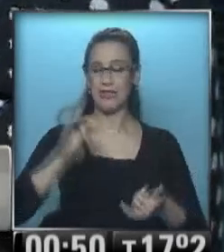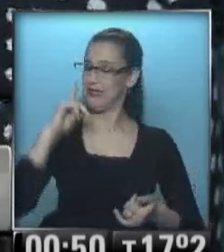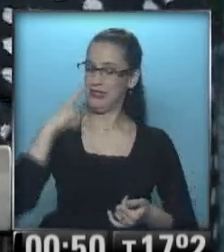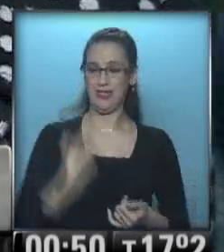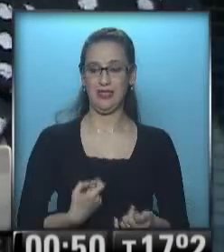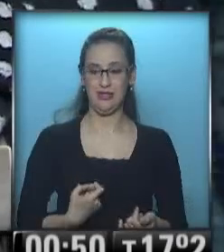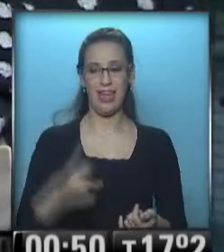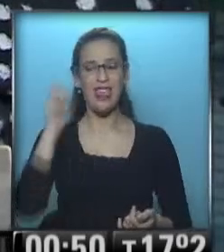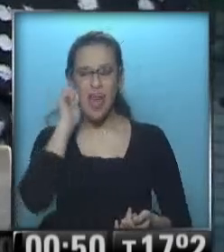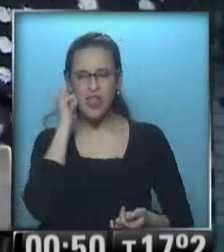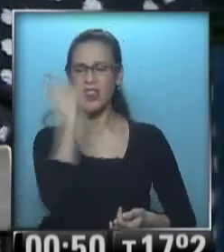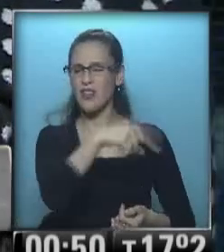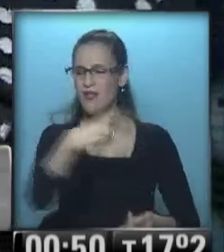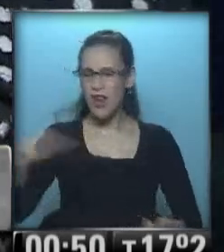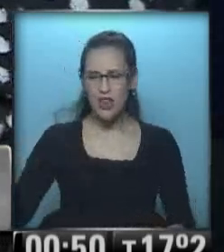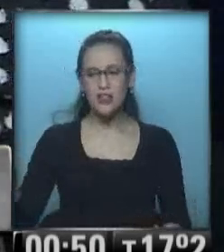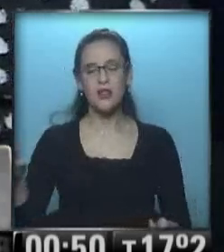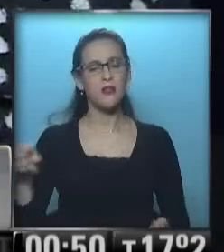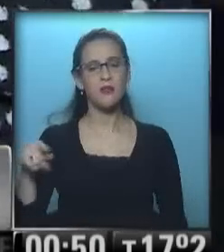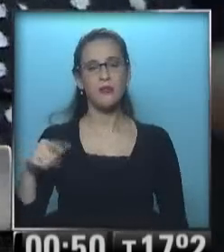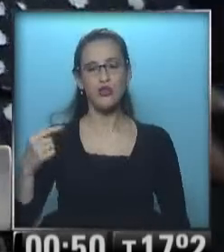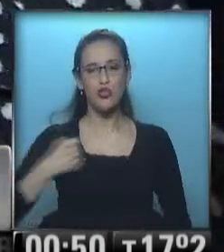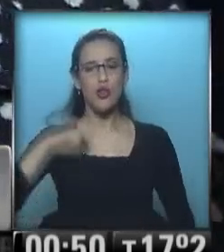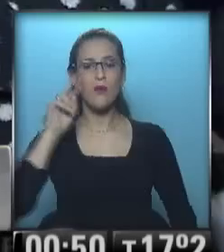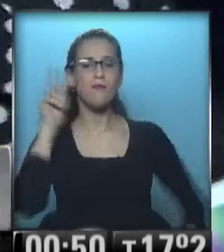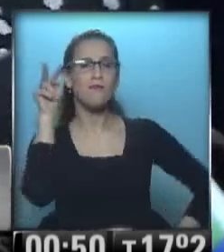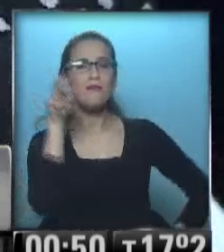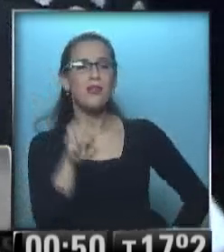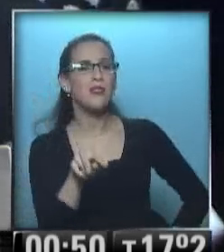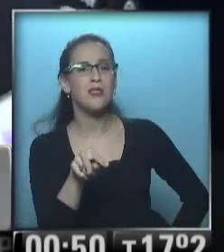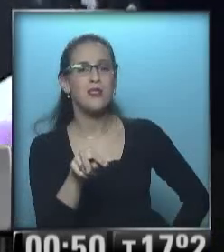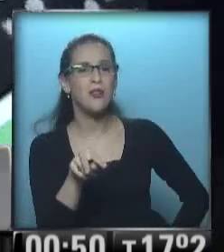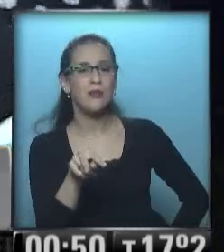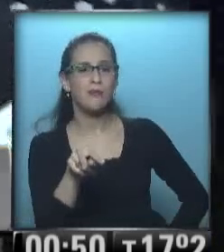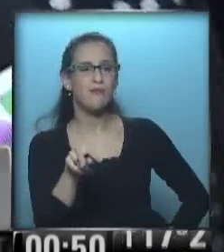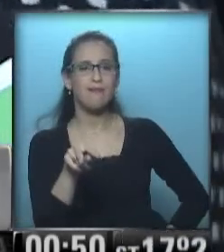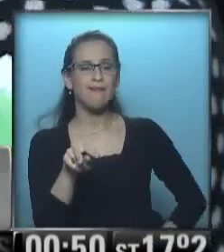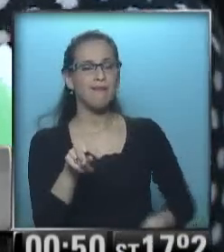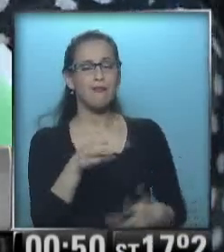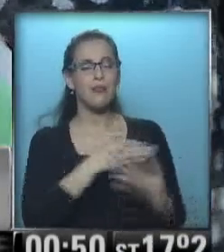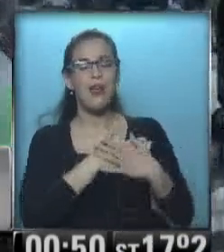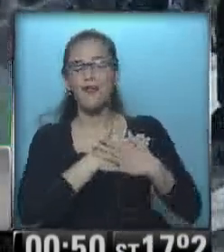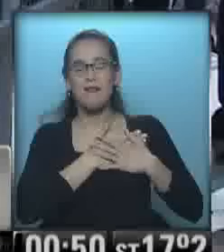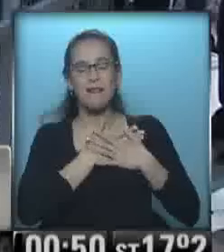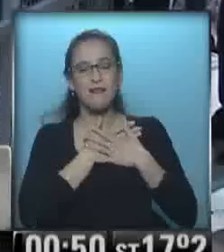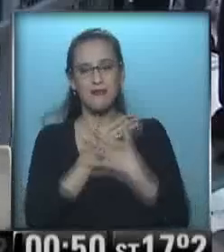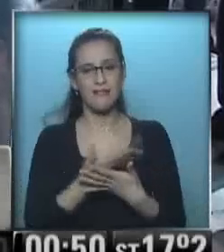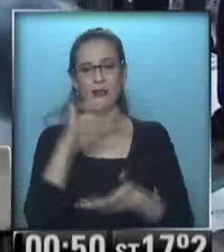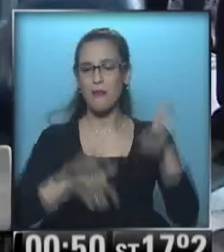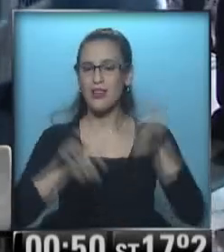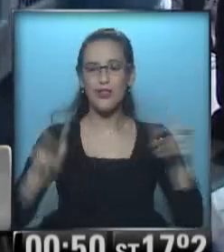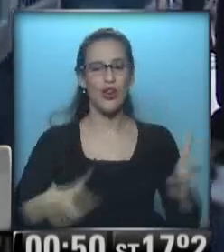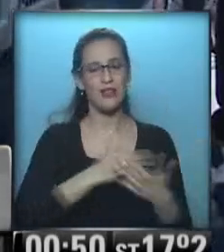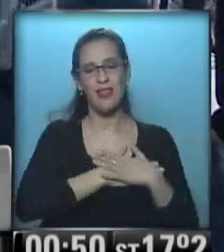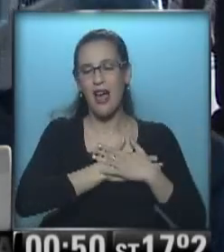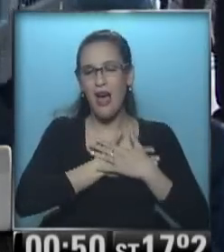edades. Me quedé un rato mirando ese amor, porque es muy fuerte que un artista deje